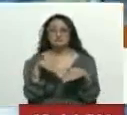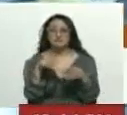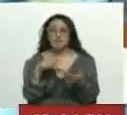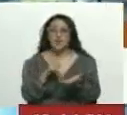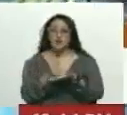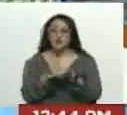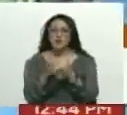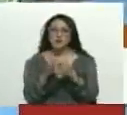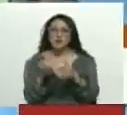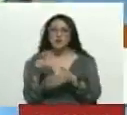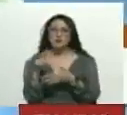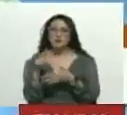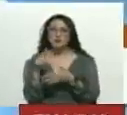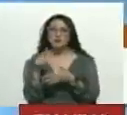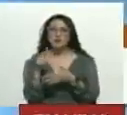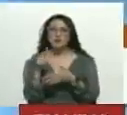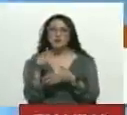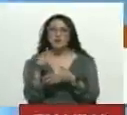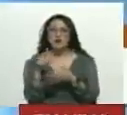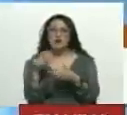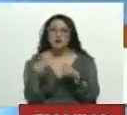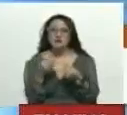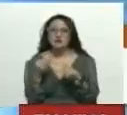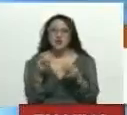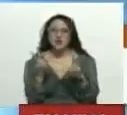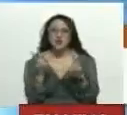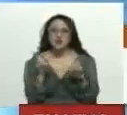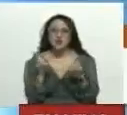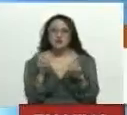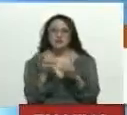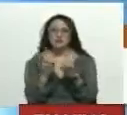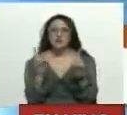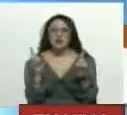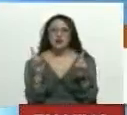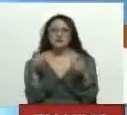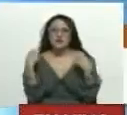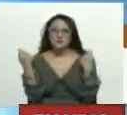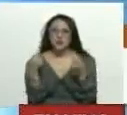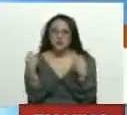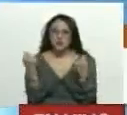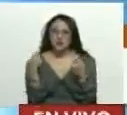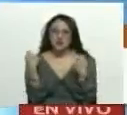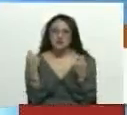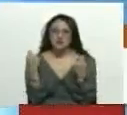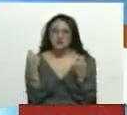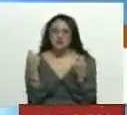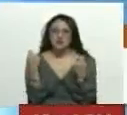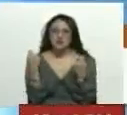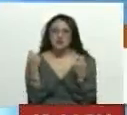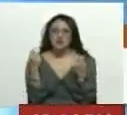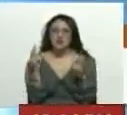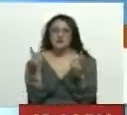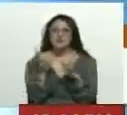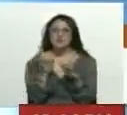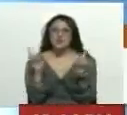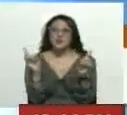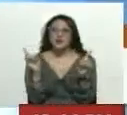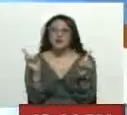ayudar en toda latinoamérica de construir una nueva democracia popular una democracia que